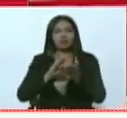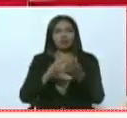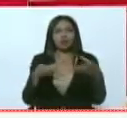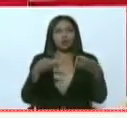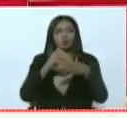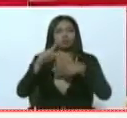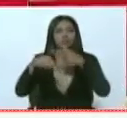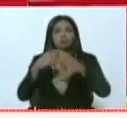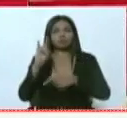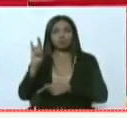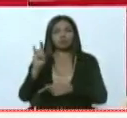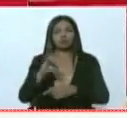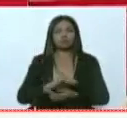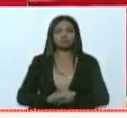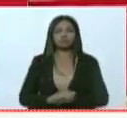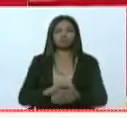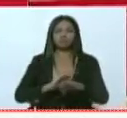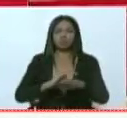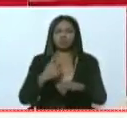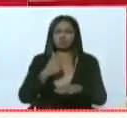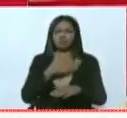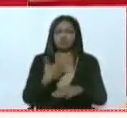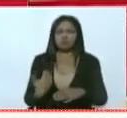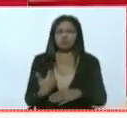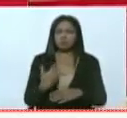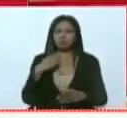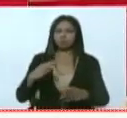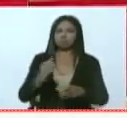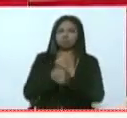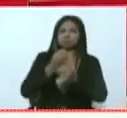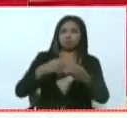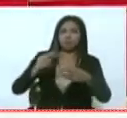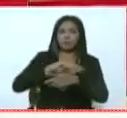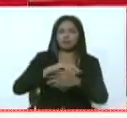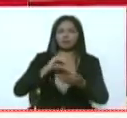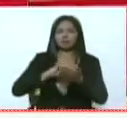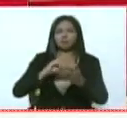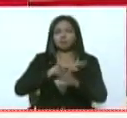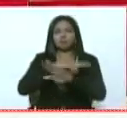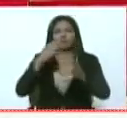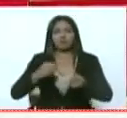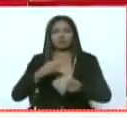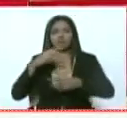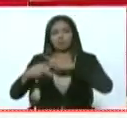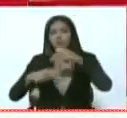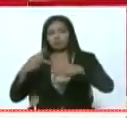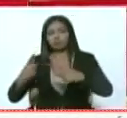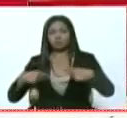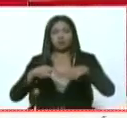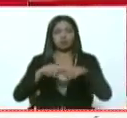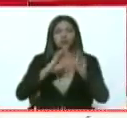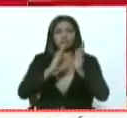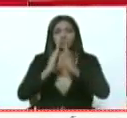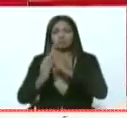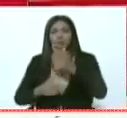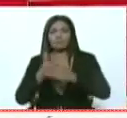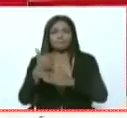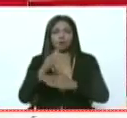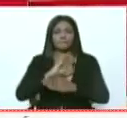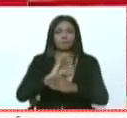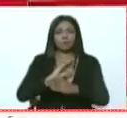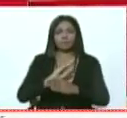del próximo lunes. Porque yo quiero retomar con fuerza el proceso de organización del